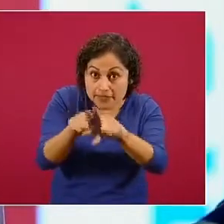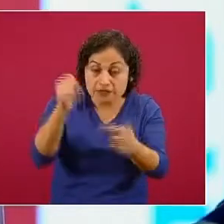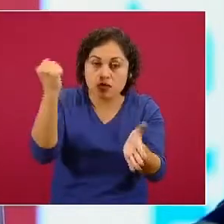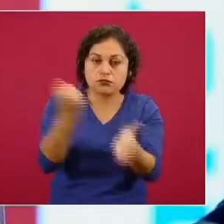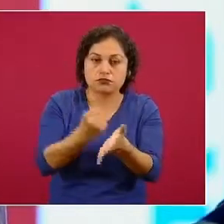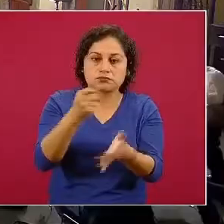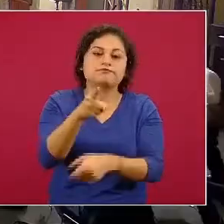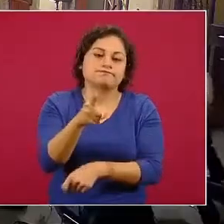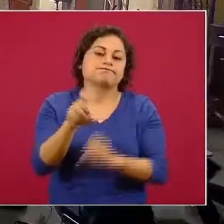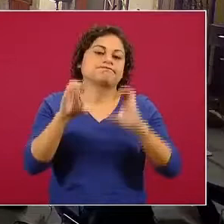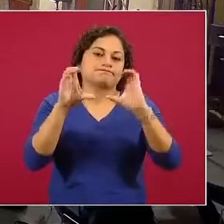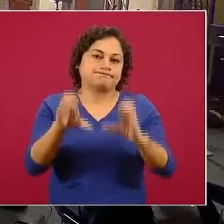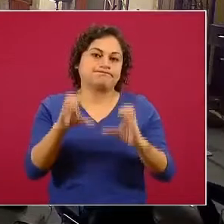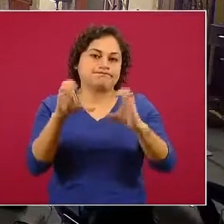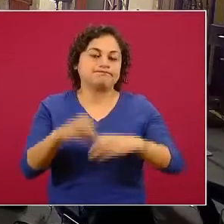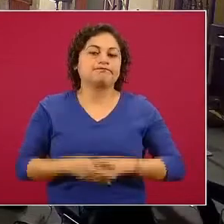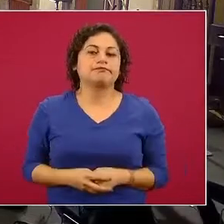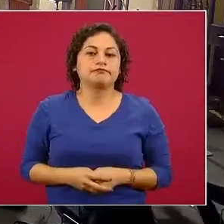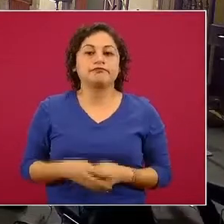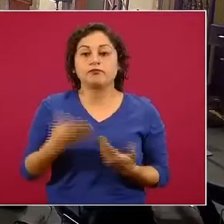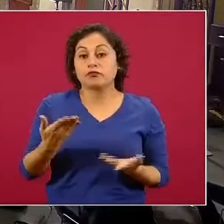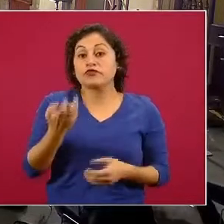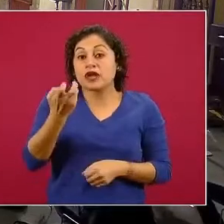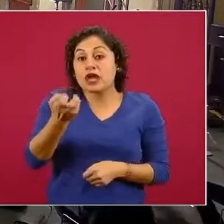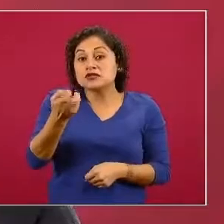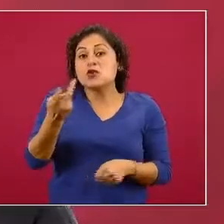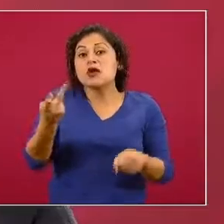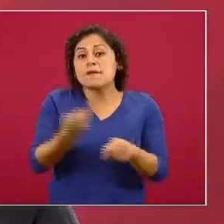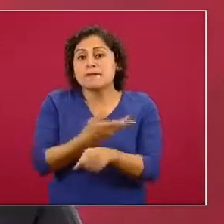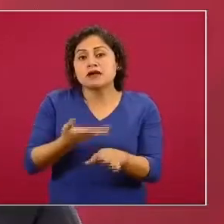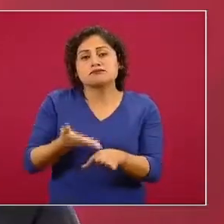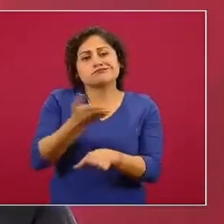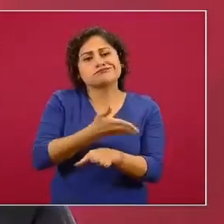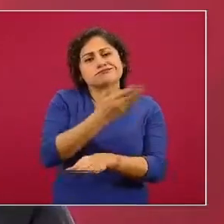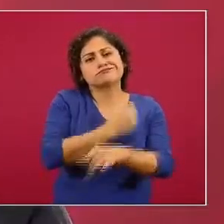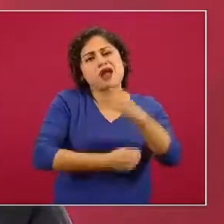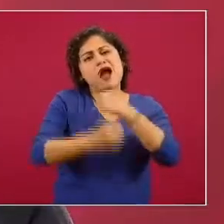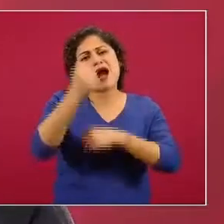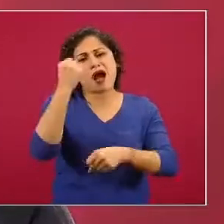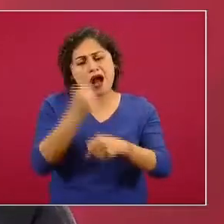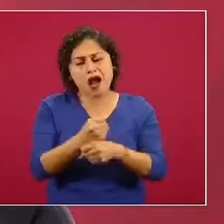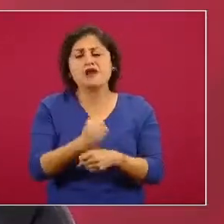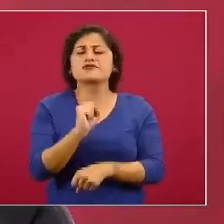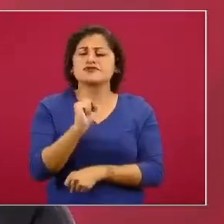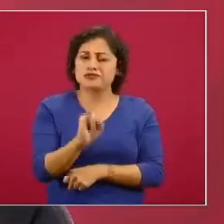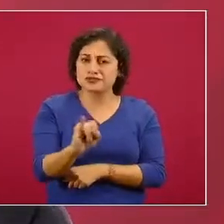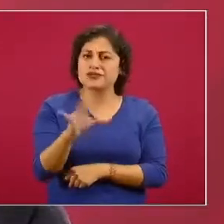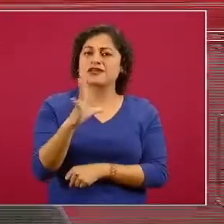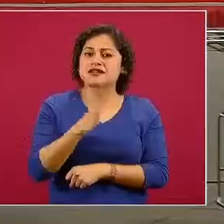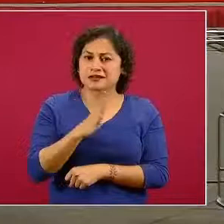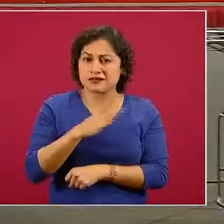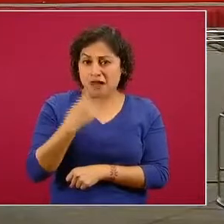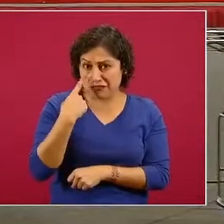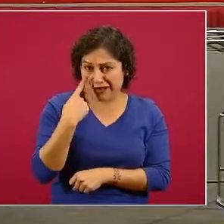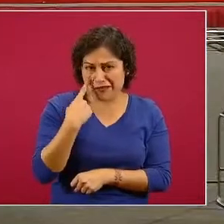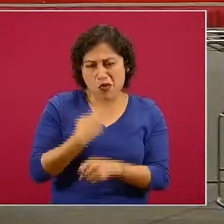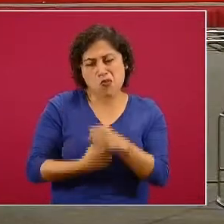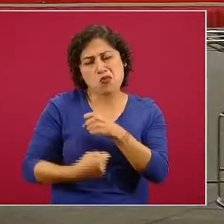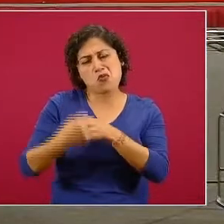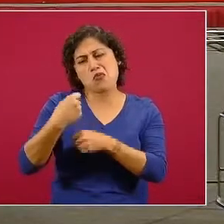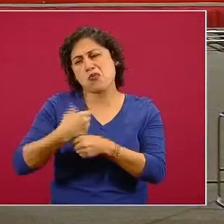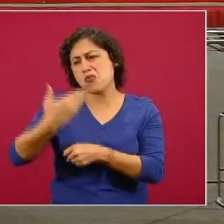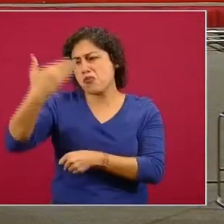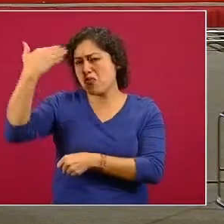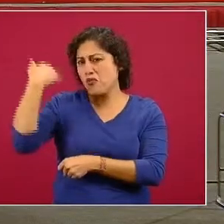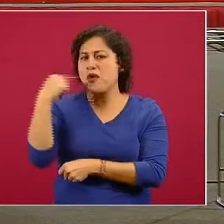es un fenómeno que ya conocíamos que ocurría desde sexenios pasados, por muchos años, por muchos años ha habido